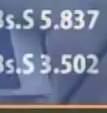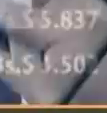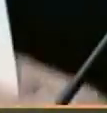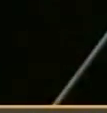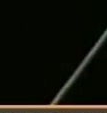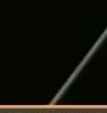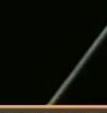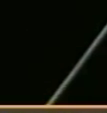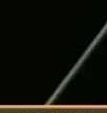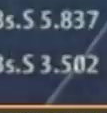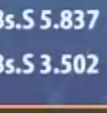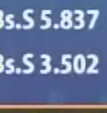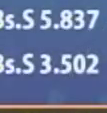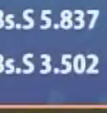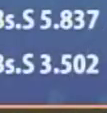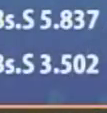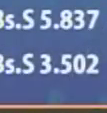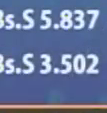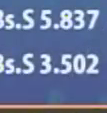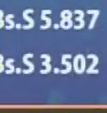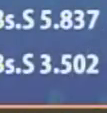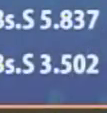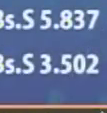1,5 gramos a un costo de